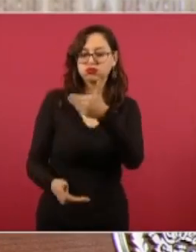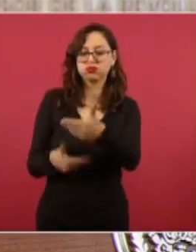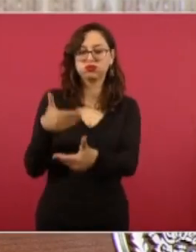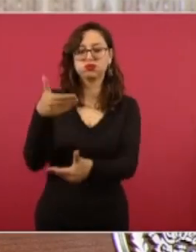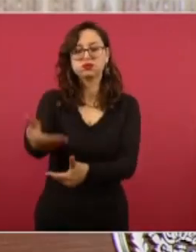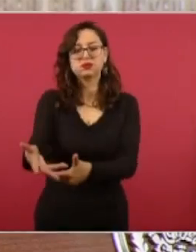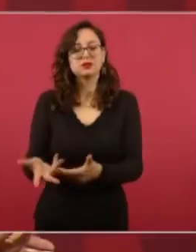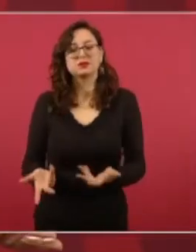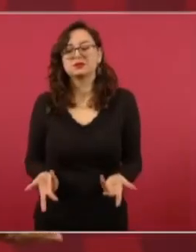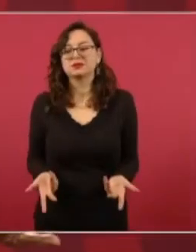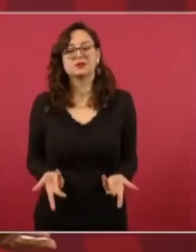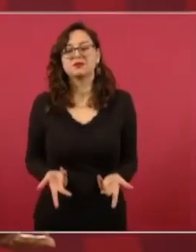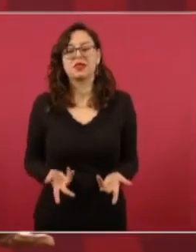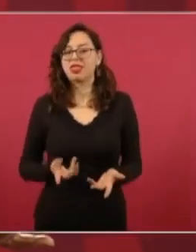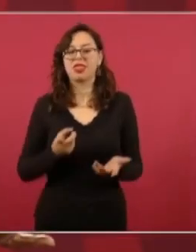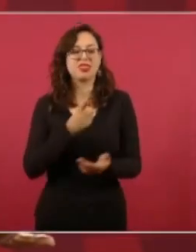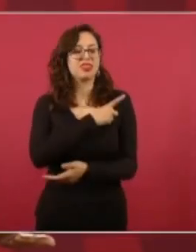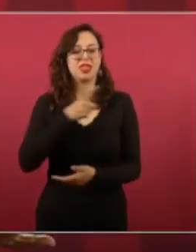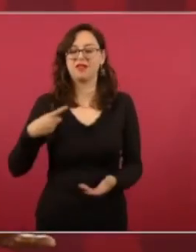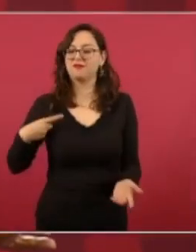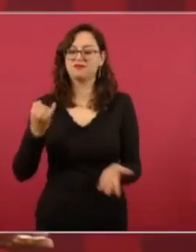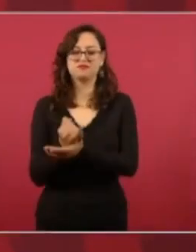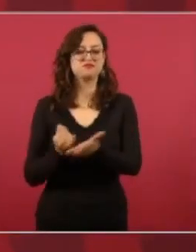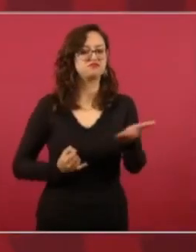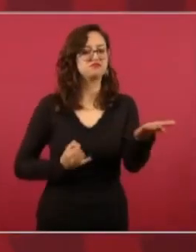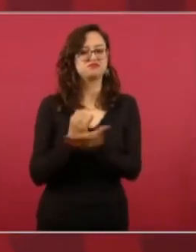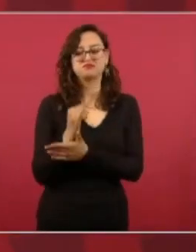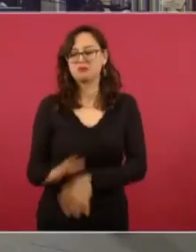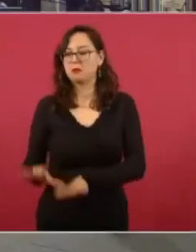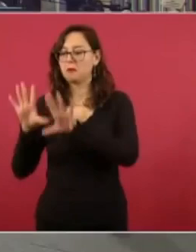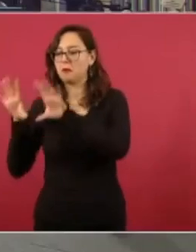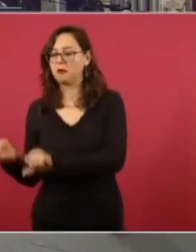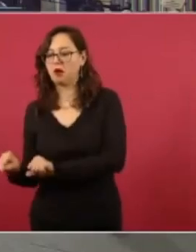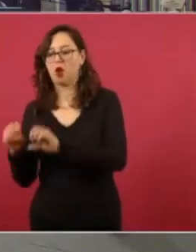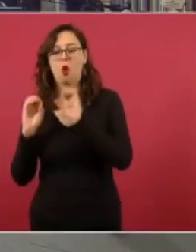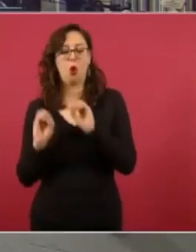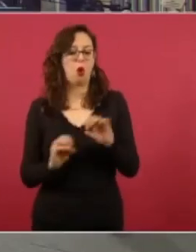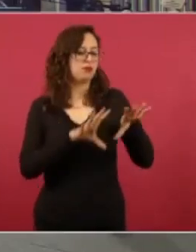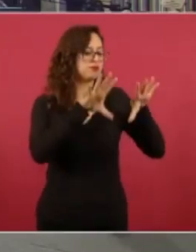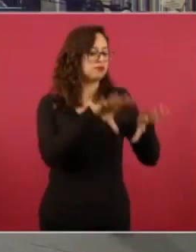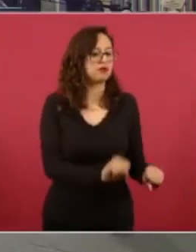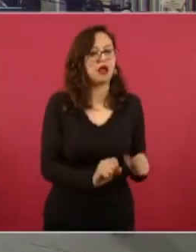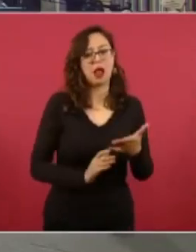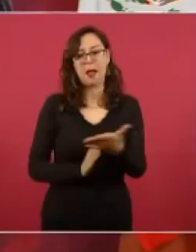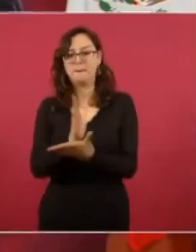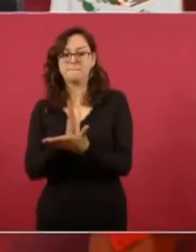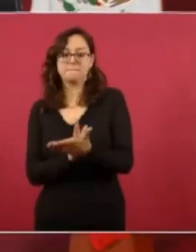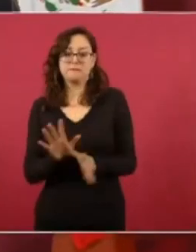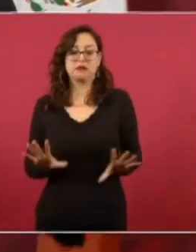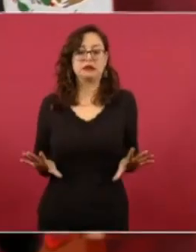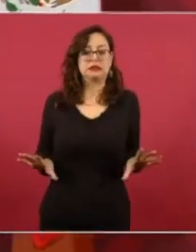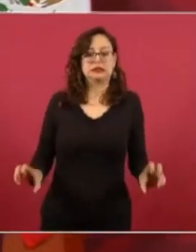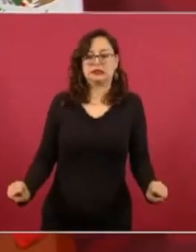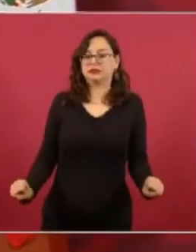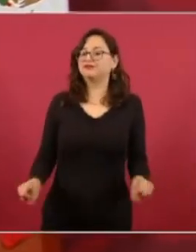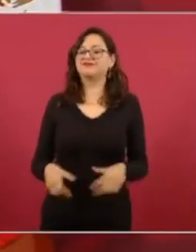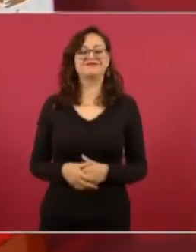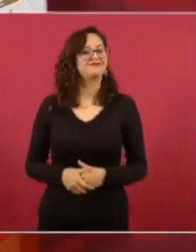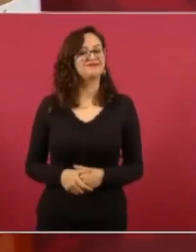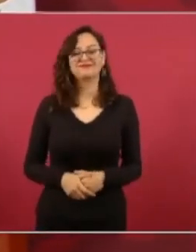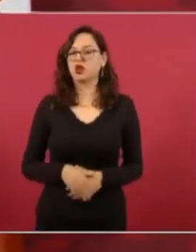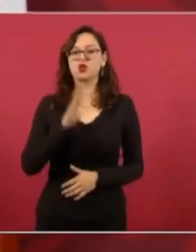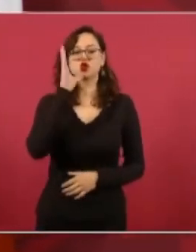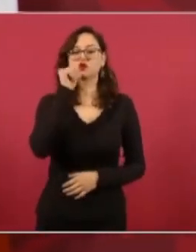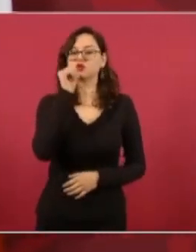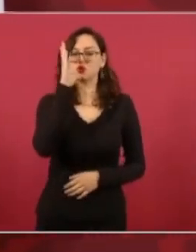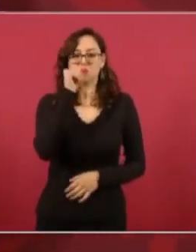no hay término medio. Como decía Juan Álvarez, esta ancheta está